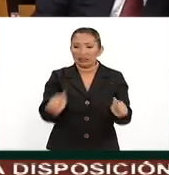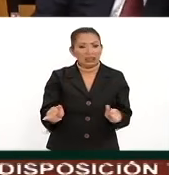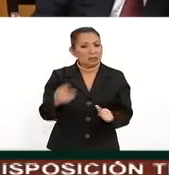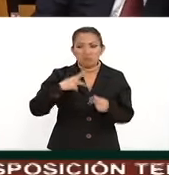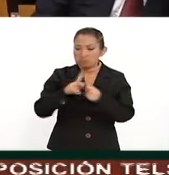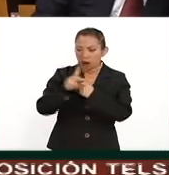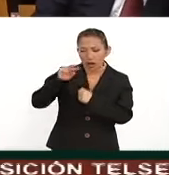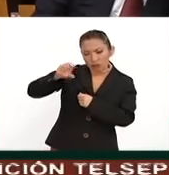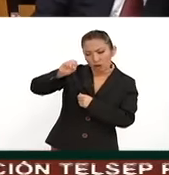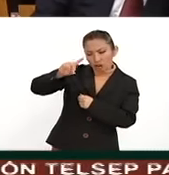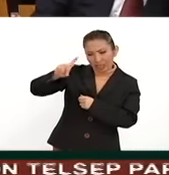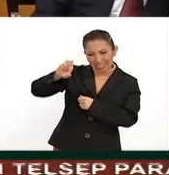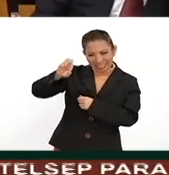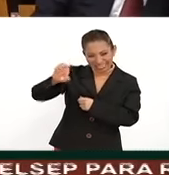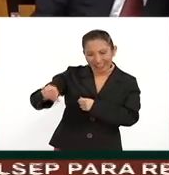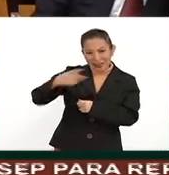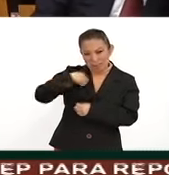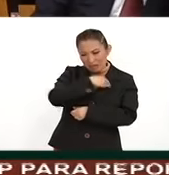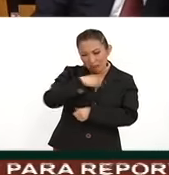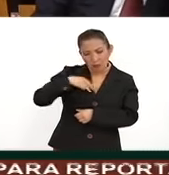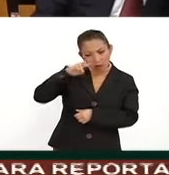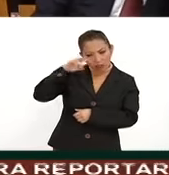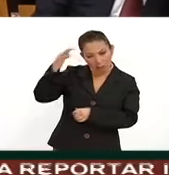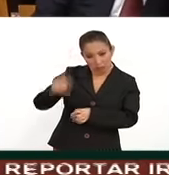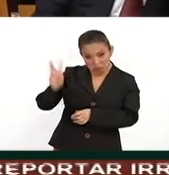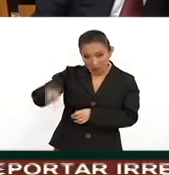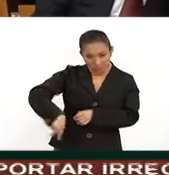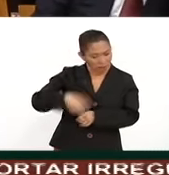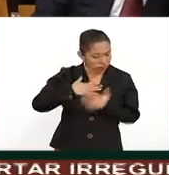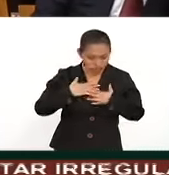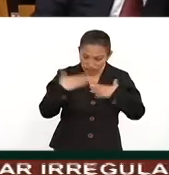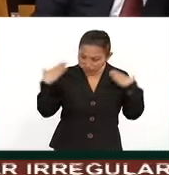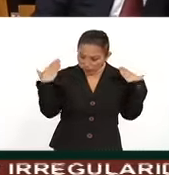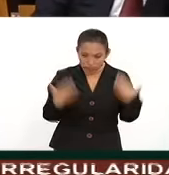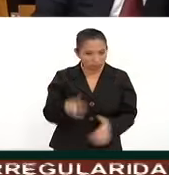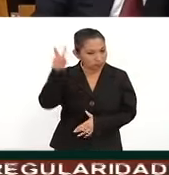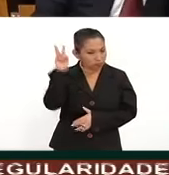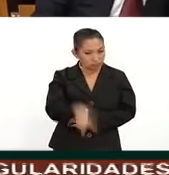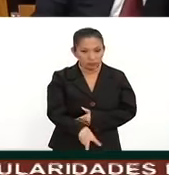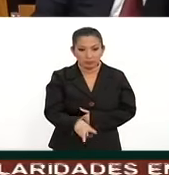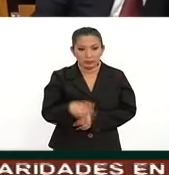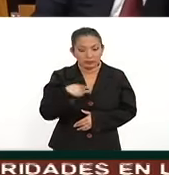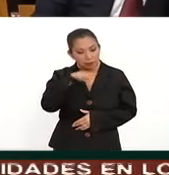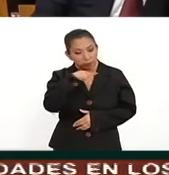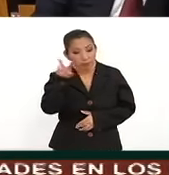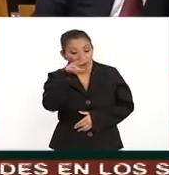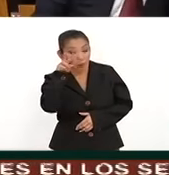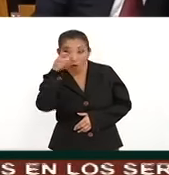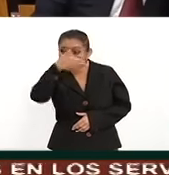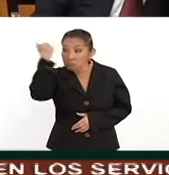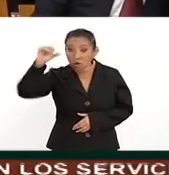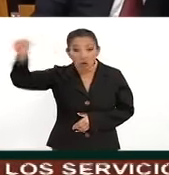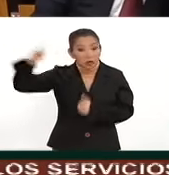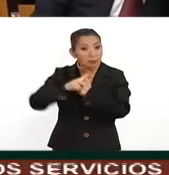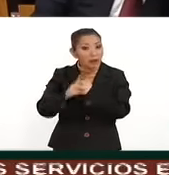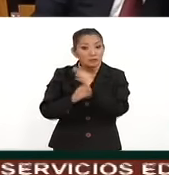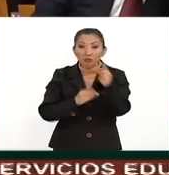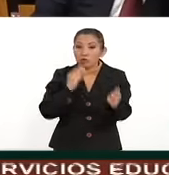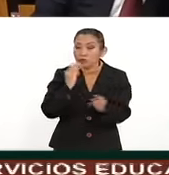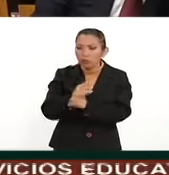OCDE, ciertamente, y yo se los puedo decir con total objetividad, pero que yo sepa en ningún otro país del